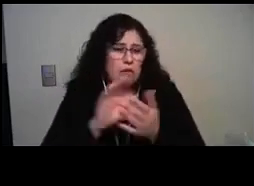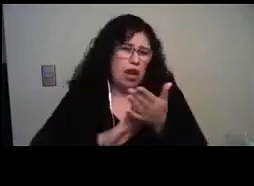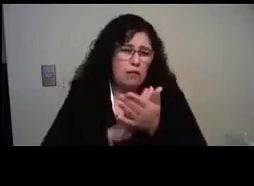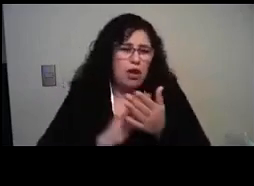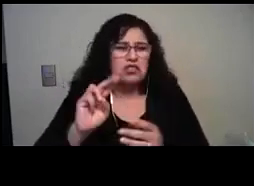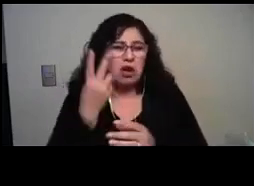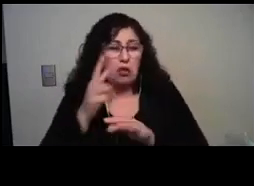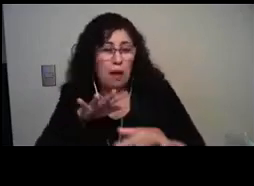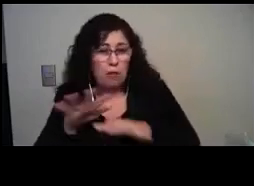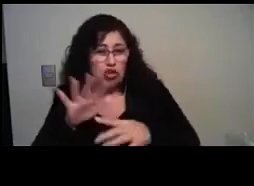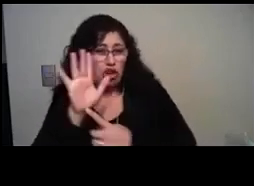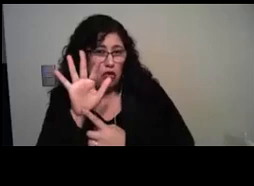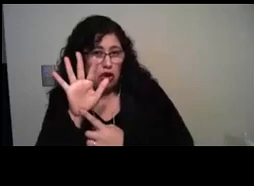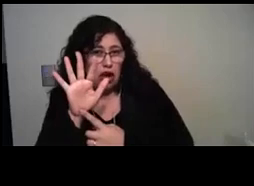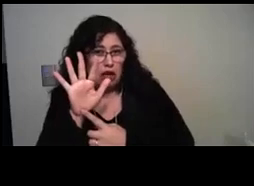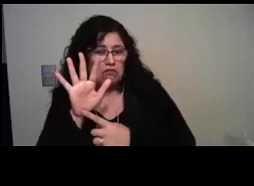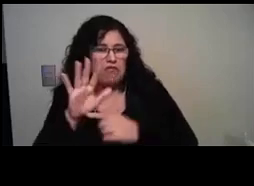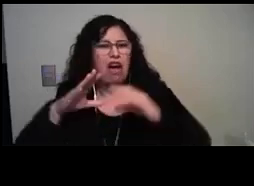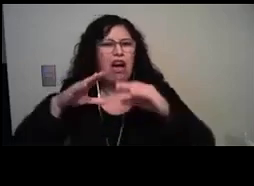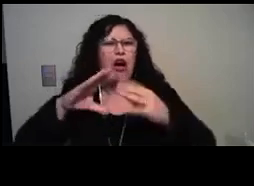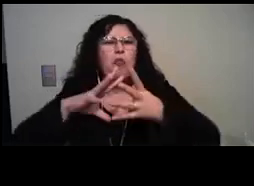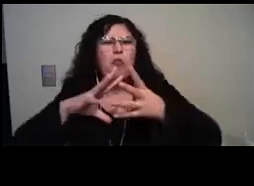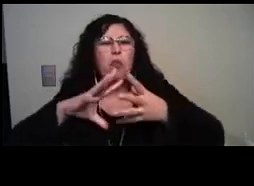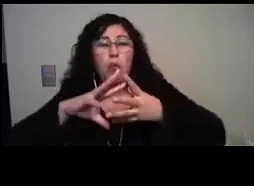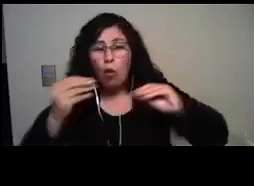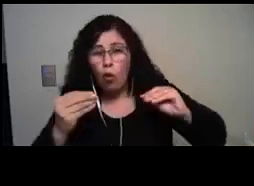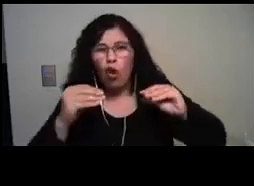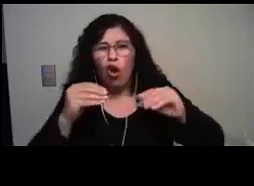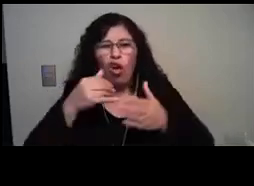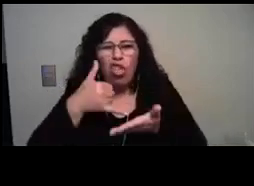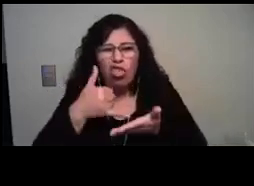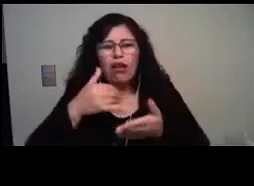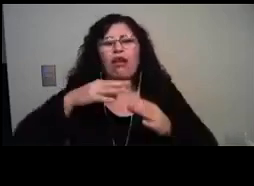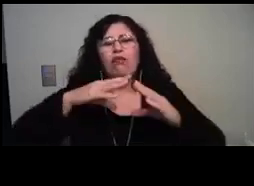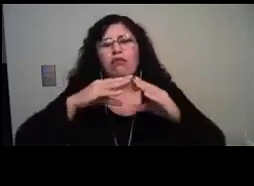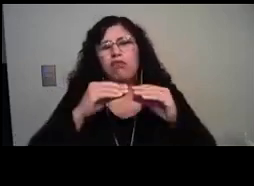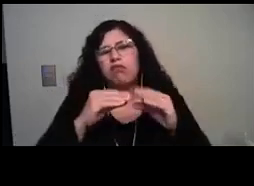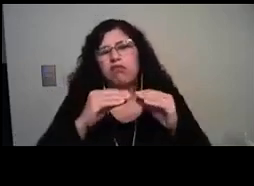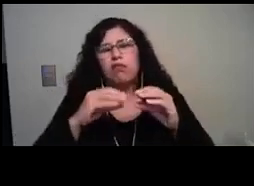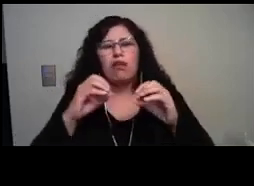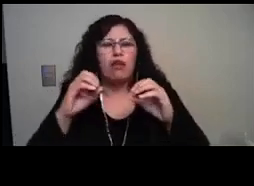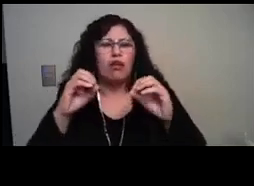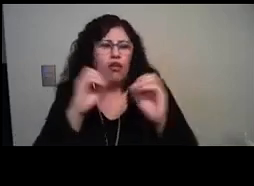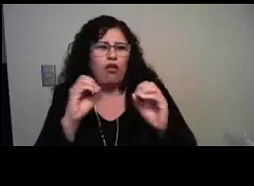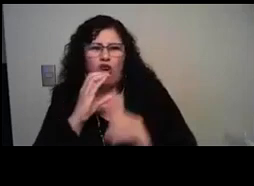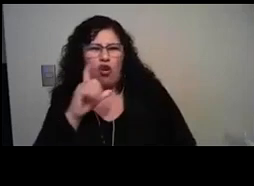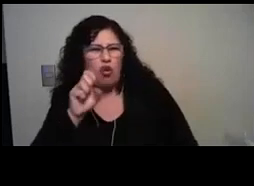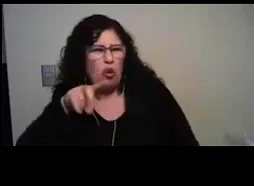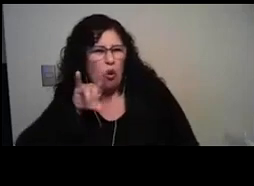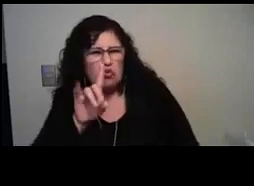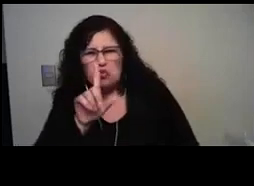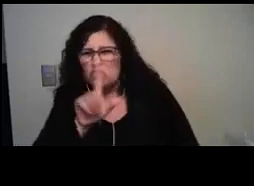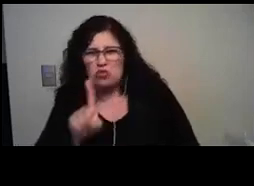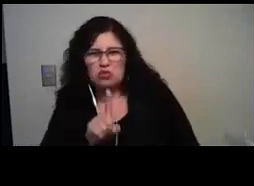segunda motoneurona como debilidad muscular, alteraciones en algunos reflejos, hipotonía, ya, o clonus. ¿De acuerdo?